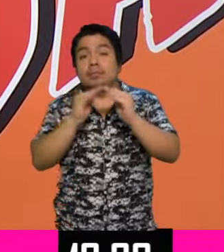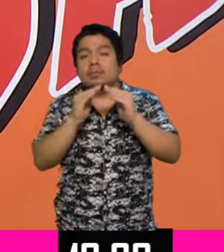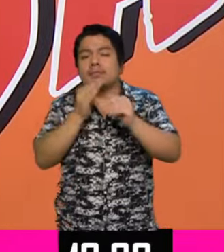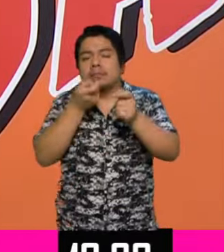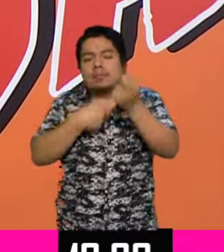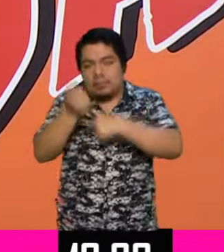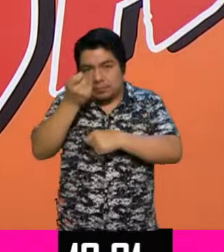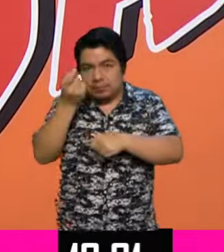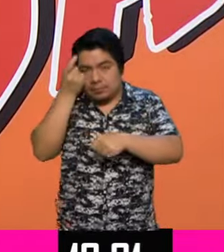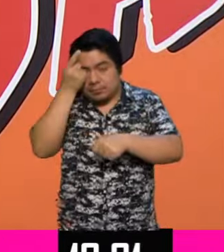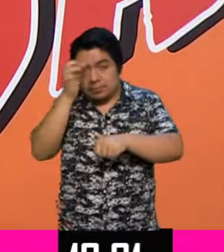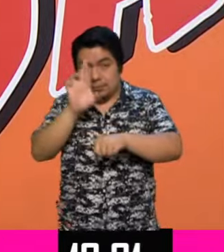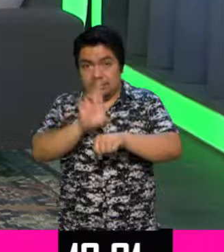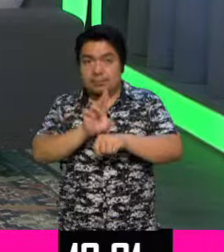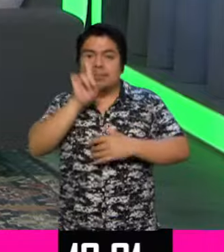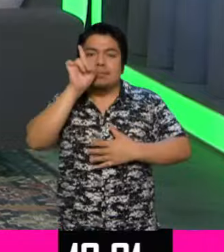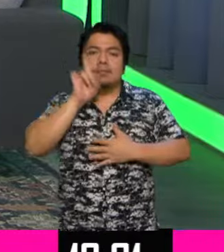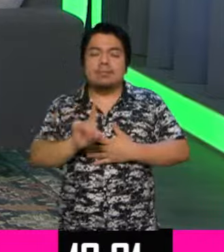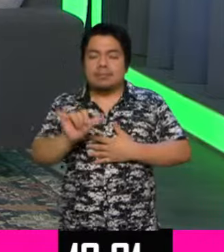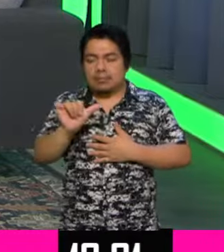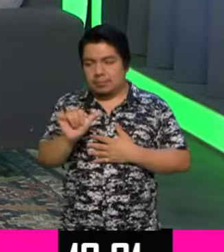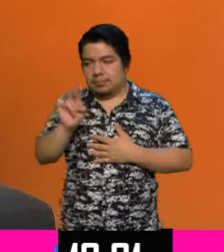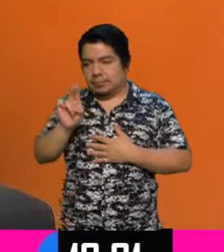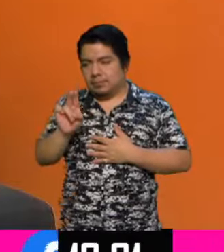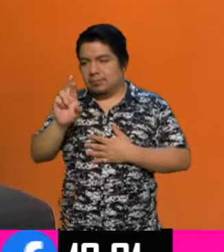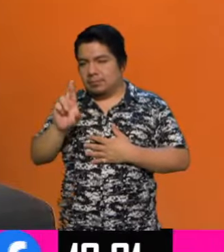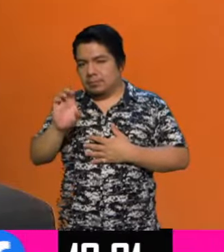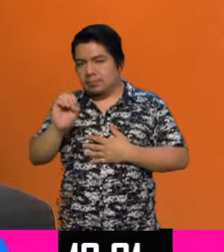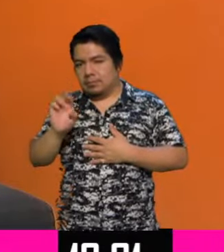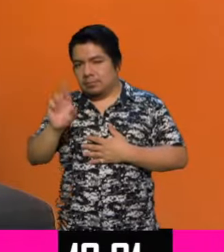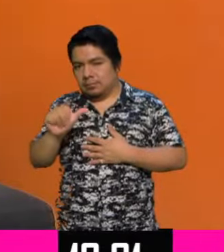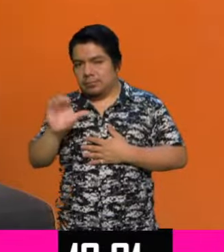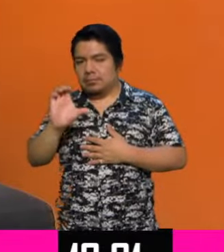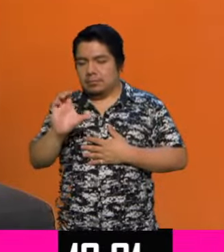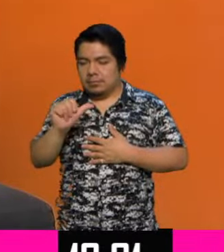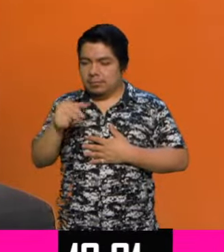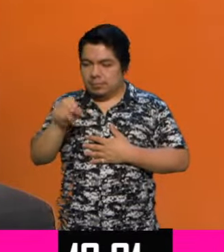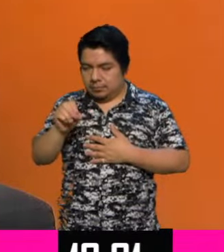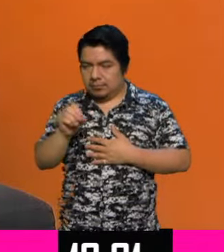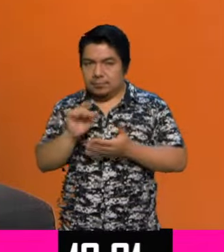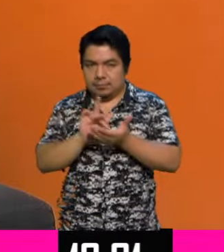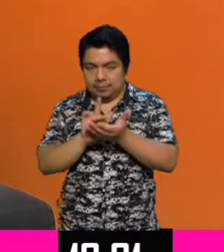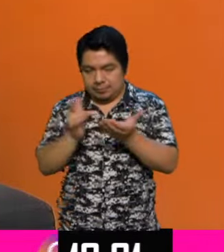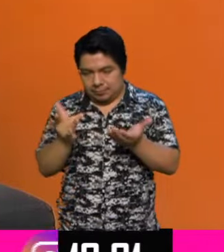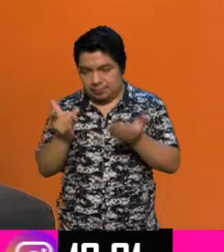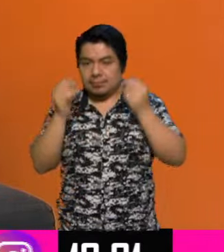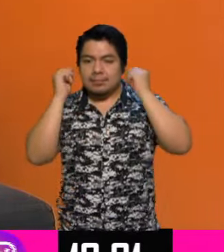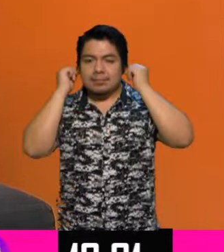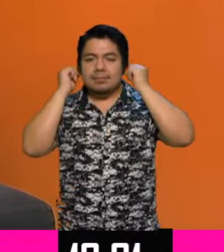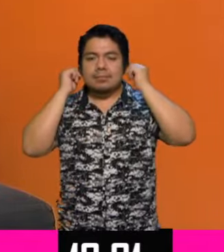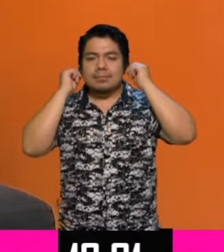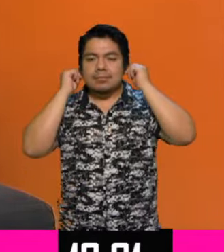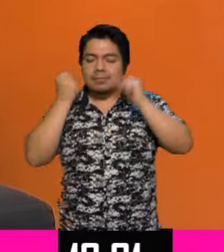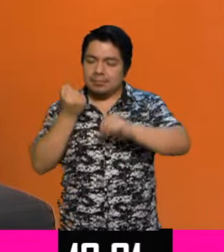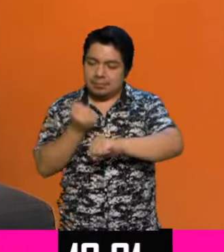directora, Aurora Cano. Señora. Aurora, ¿cómo está, mi vida? Ya ando viendo cómo ya está el fin de semana. Le robo sus botas.